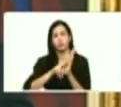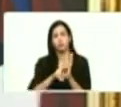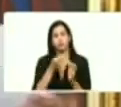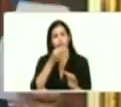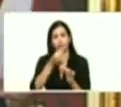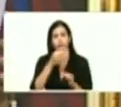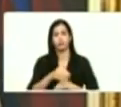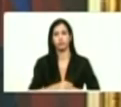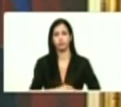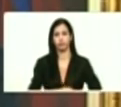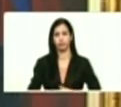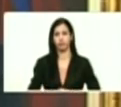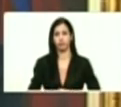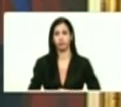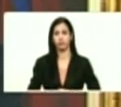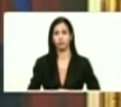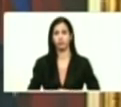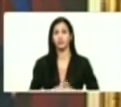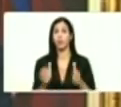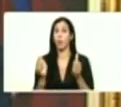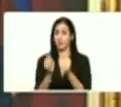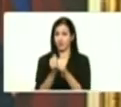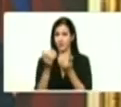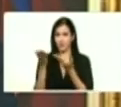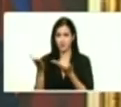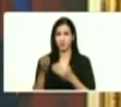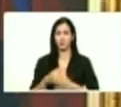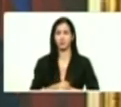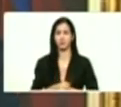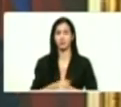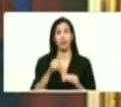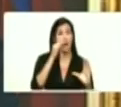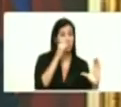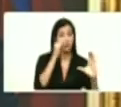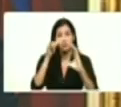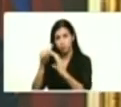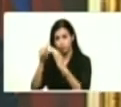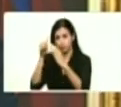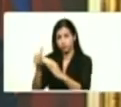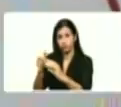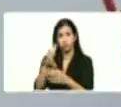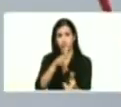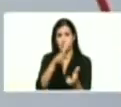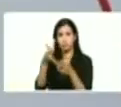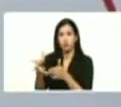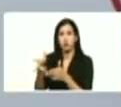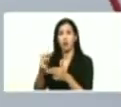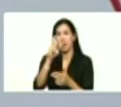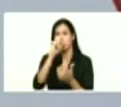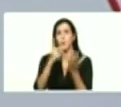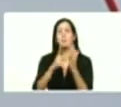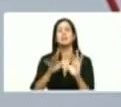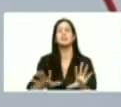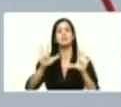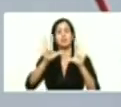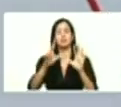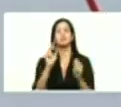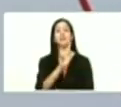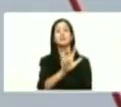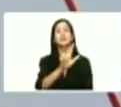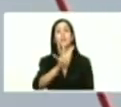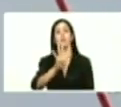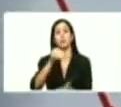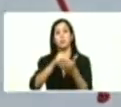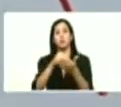cámara camarada aquí están los ingresos por año 2010 34 mil millones